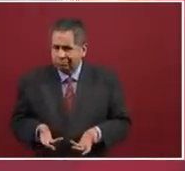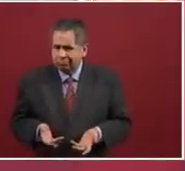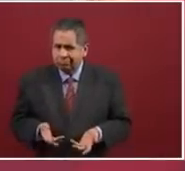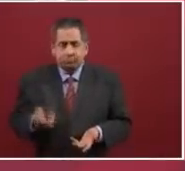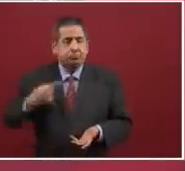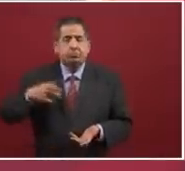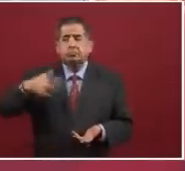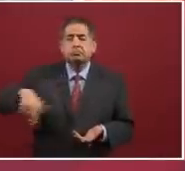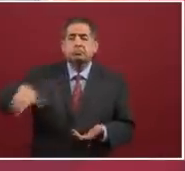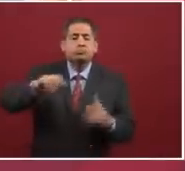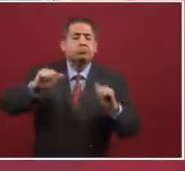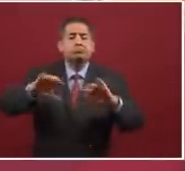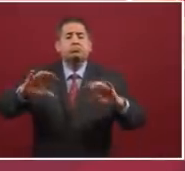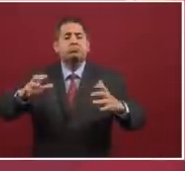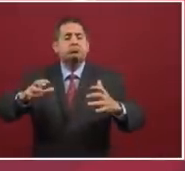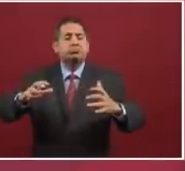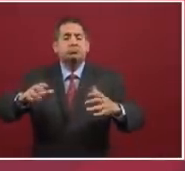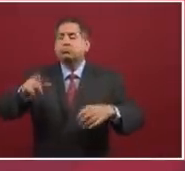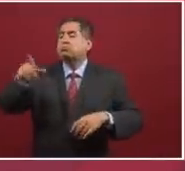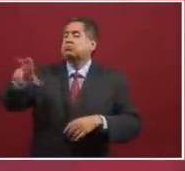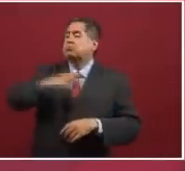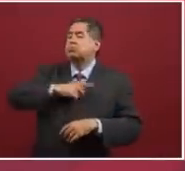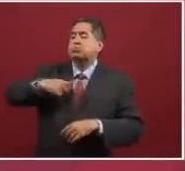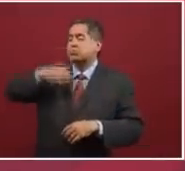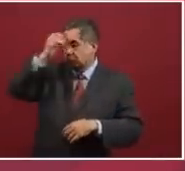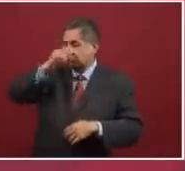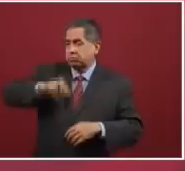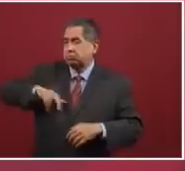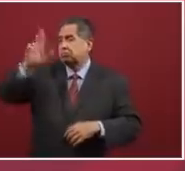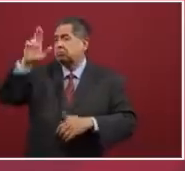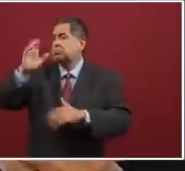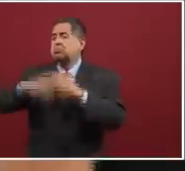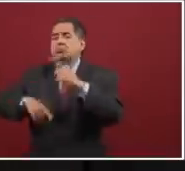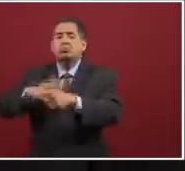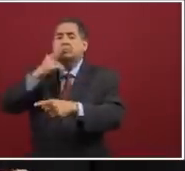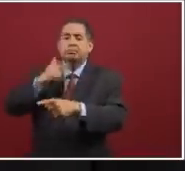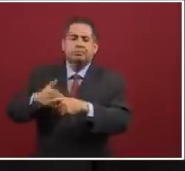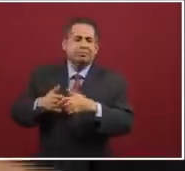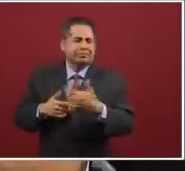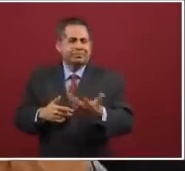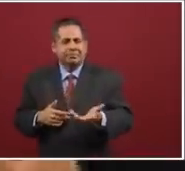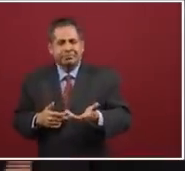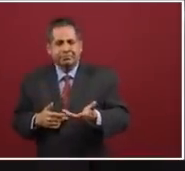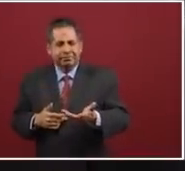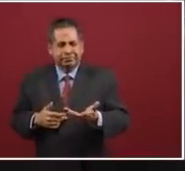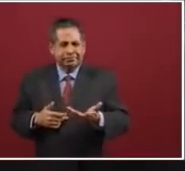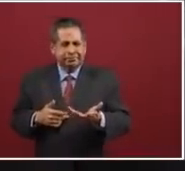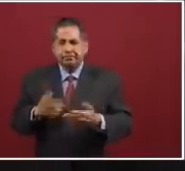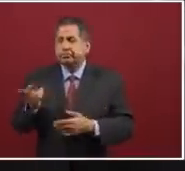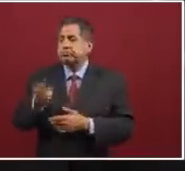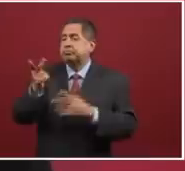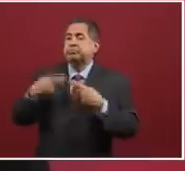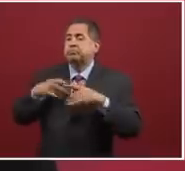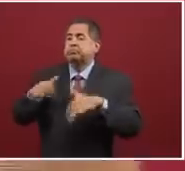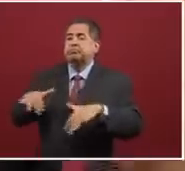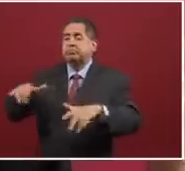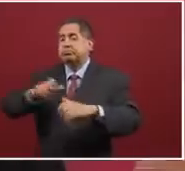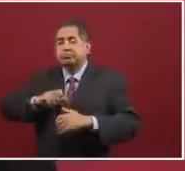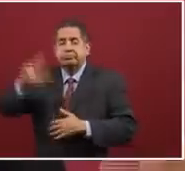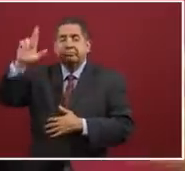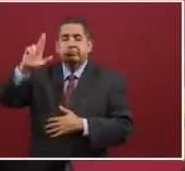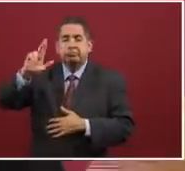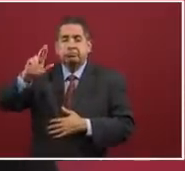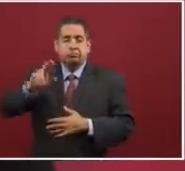la gente en una asamblea no puede opinar? ¿O no sirve? No sirve, ¿no?, lo que la